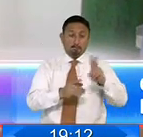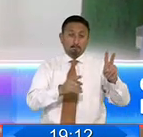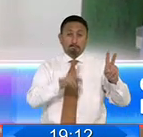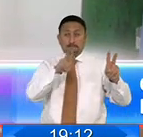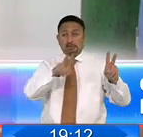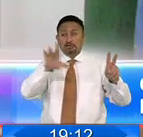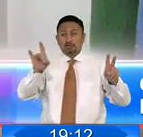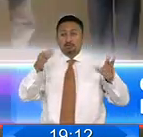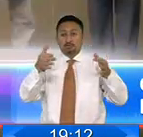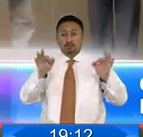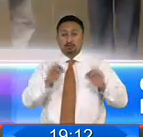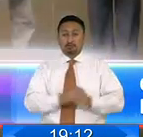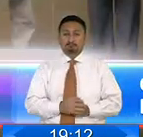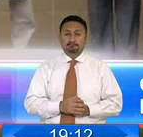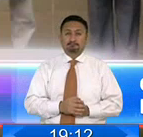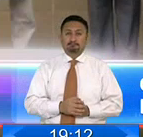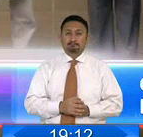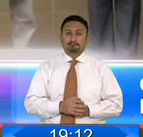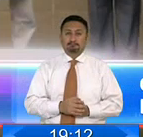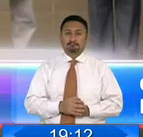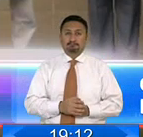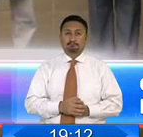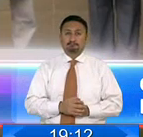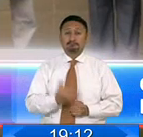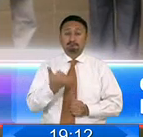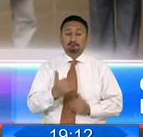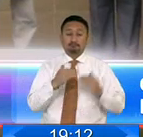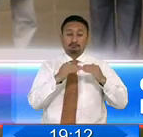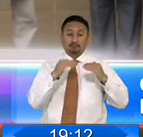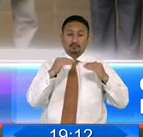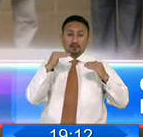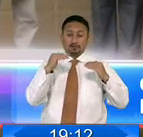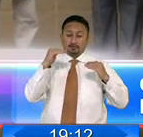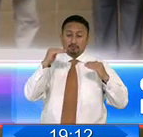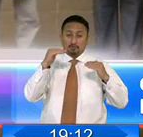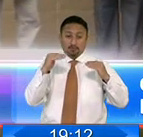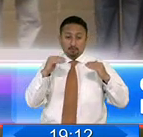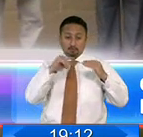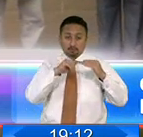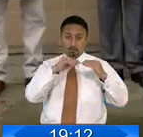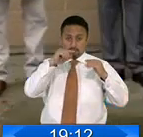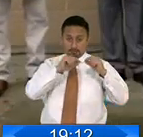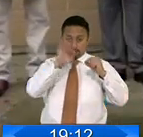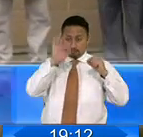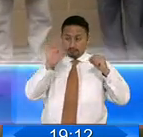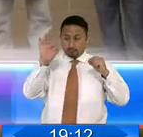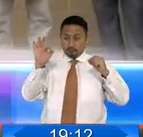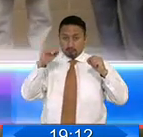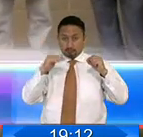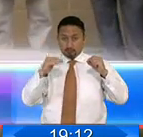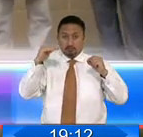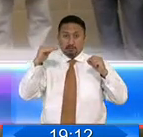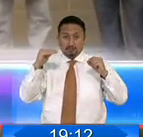28 de febrero la tendencia está al alza y eso nos obliga a dar